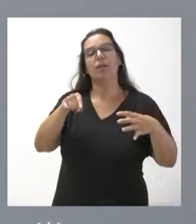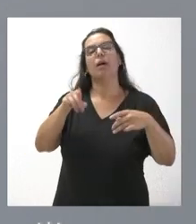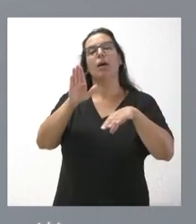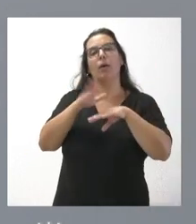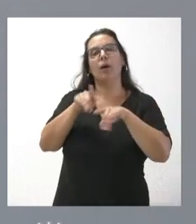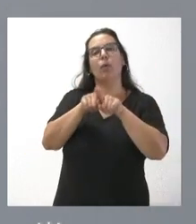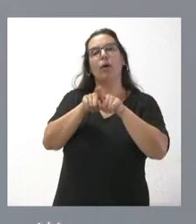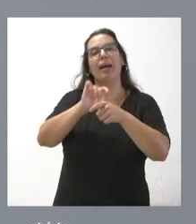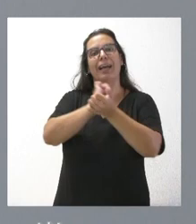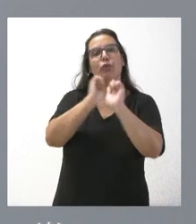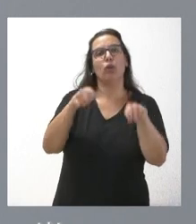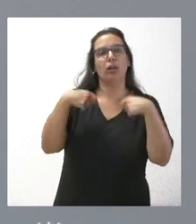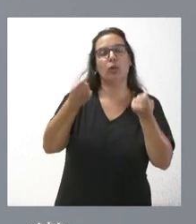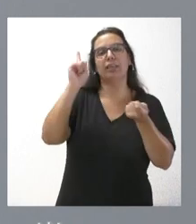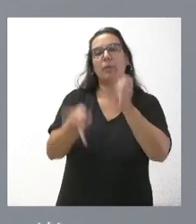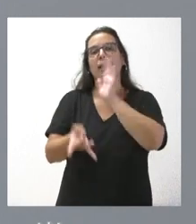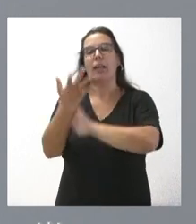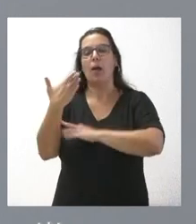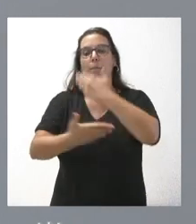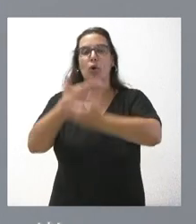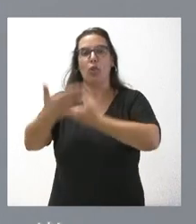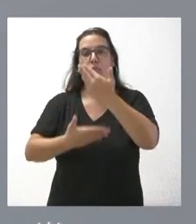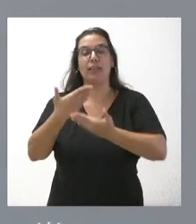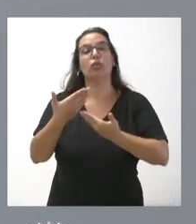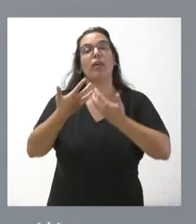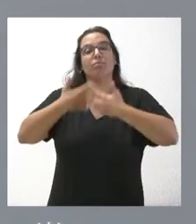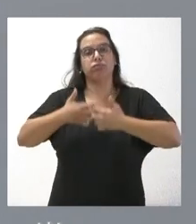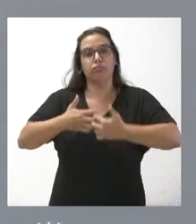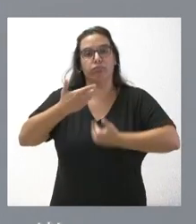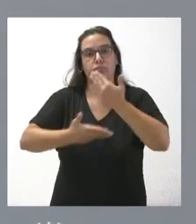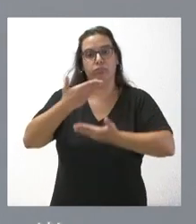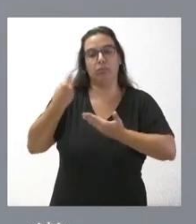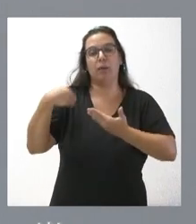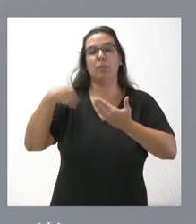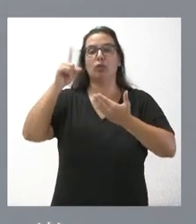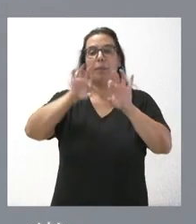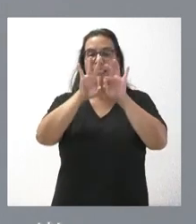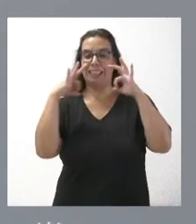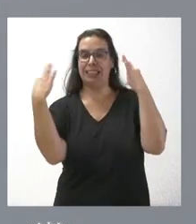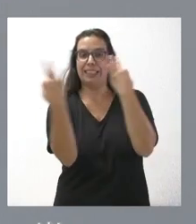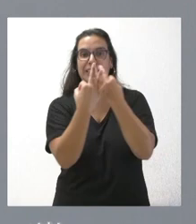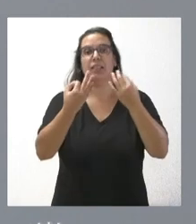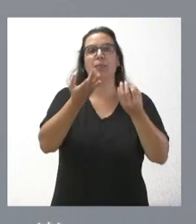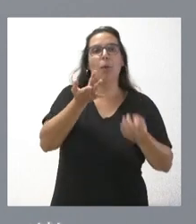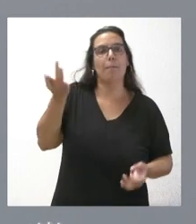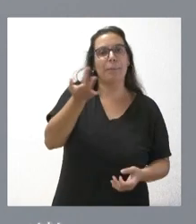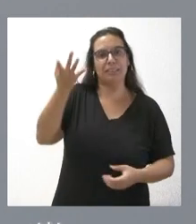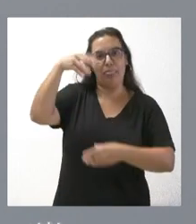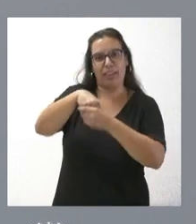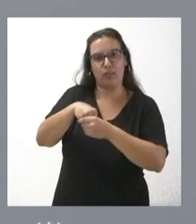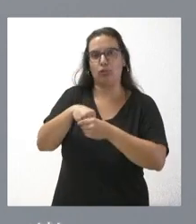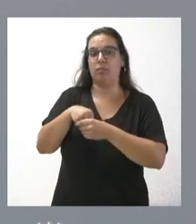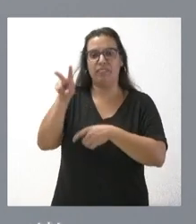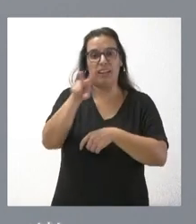queso natural y la puesta en marcha del nuevo proceso de fabricación de tiras de queso para bordes de pizza. Estamos hablando de la creación de 10 puestos